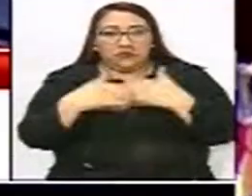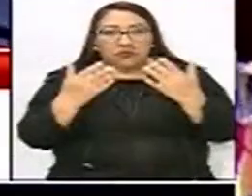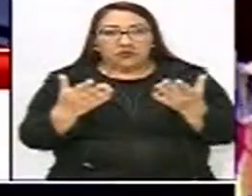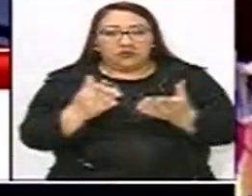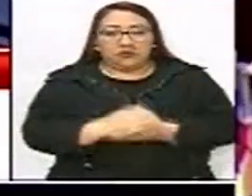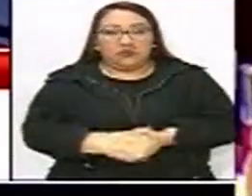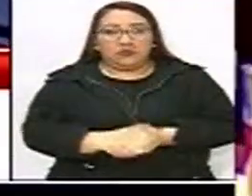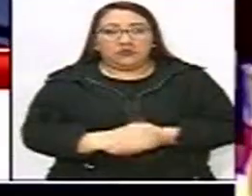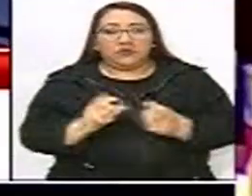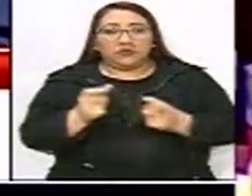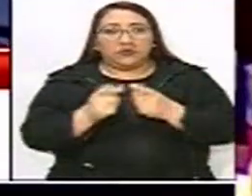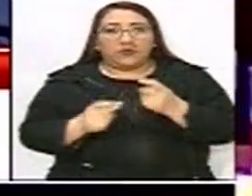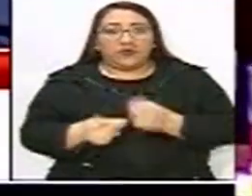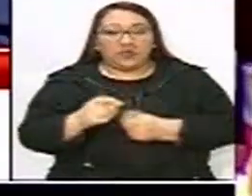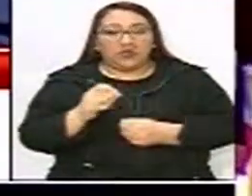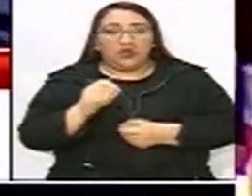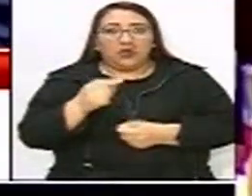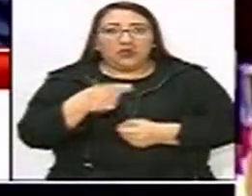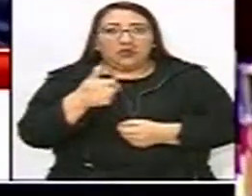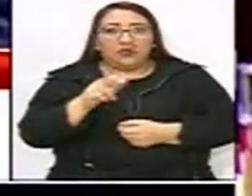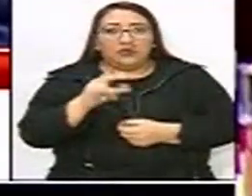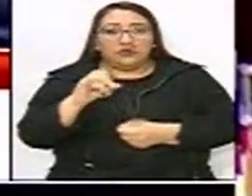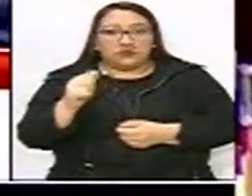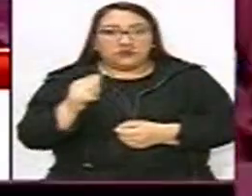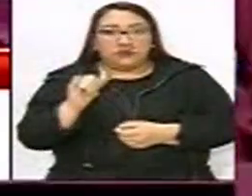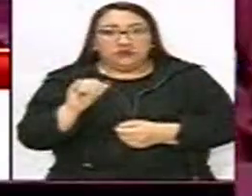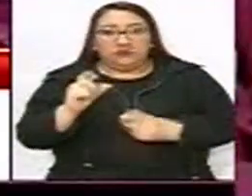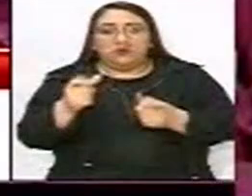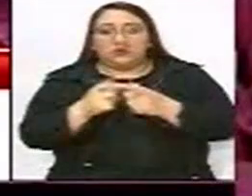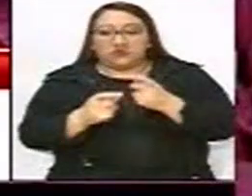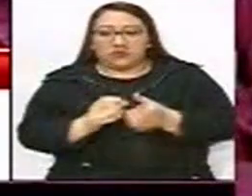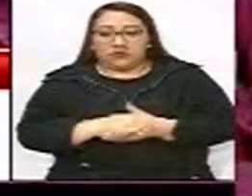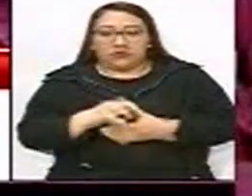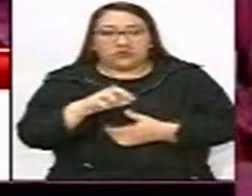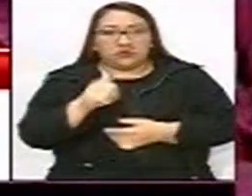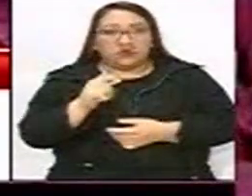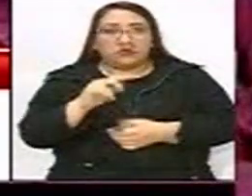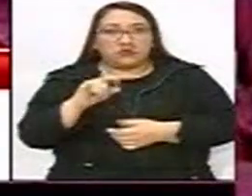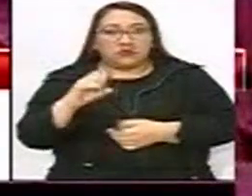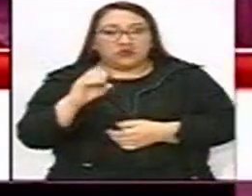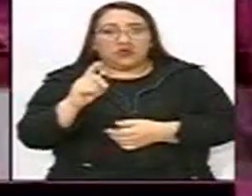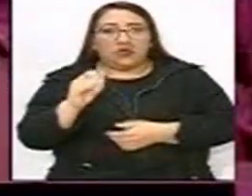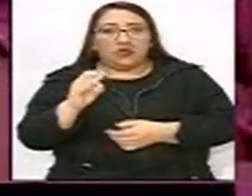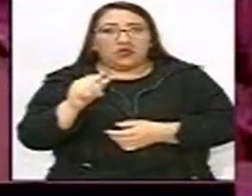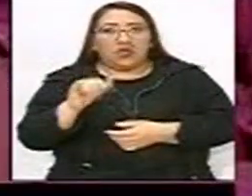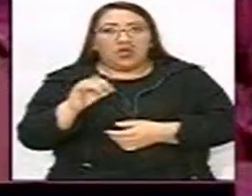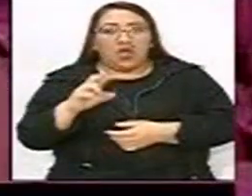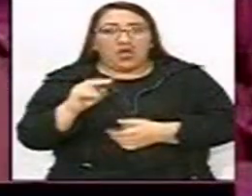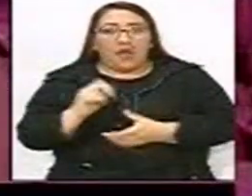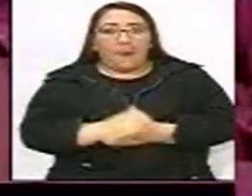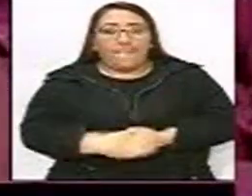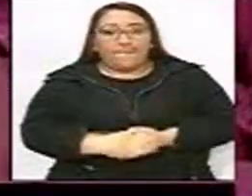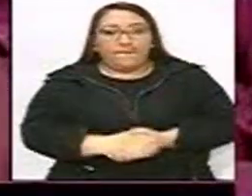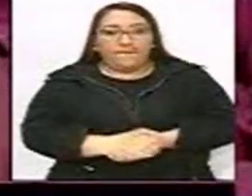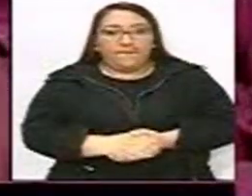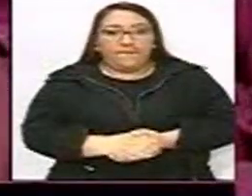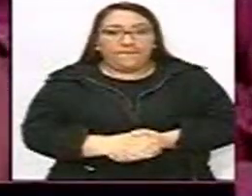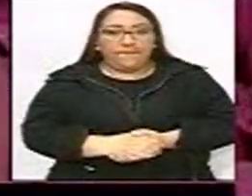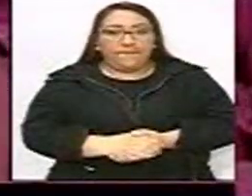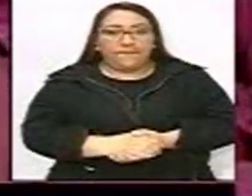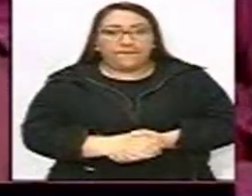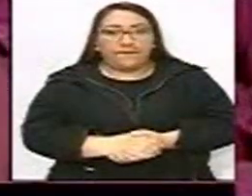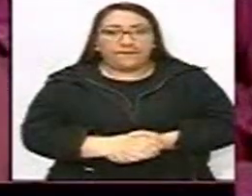al congresista Víctor García Belaunde y a la congresista Patricia Donaire. Continúe, señor.